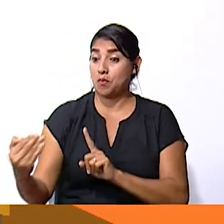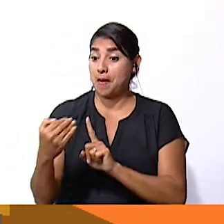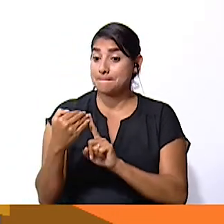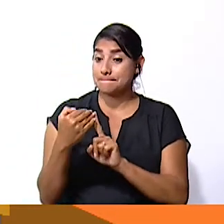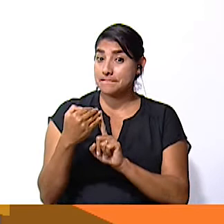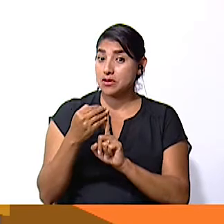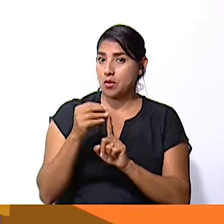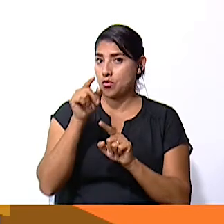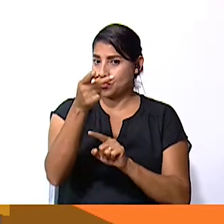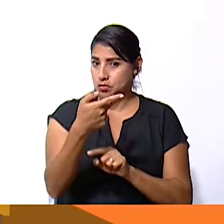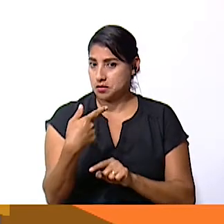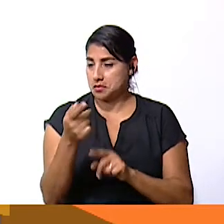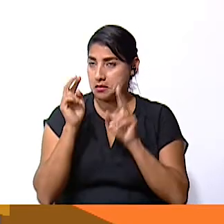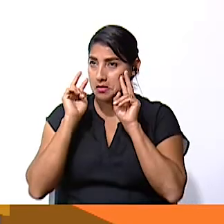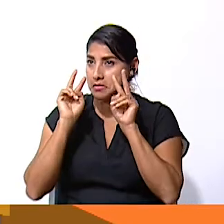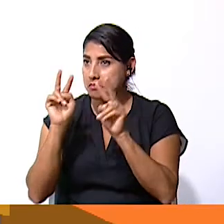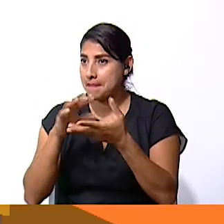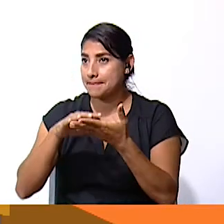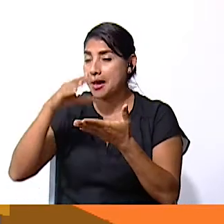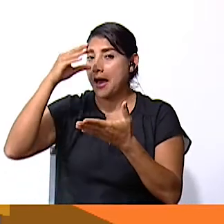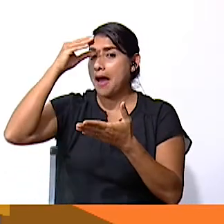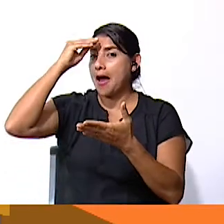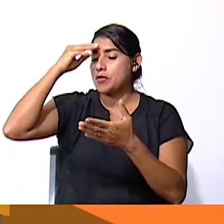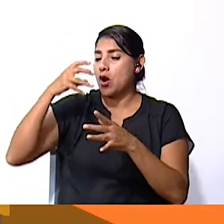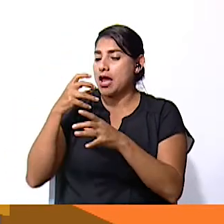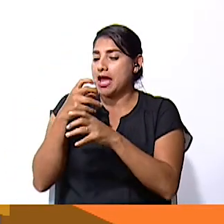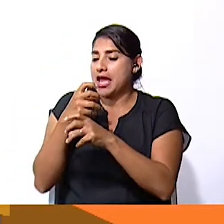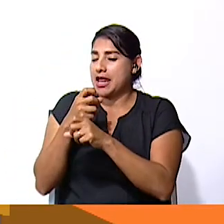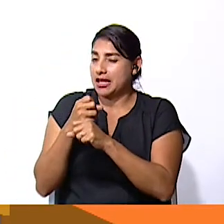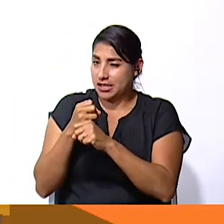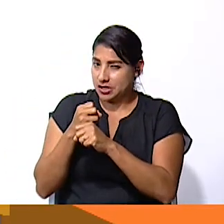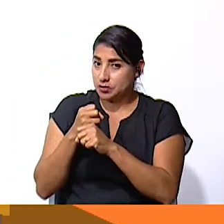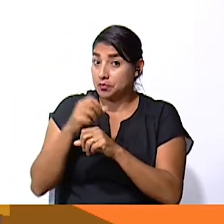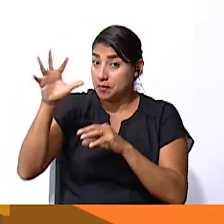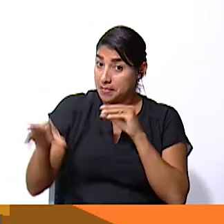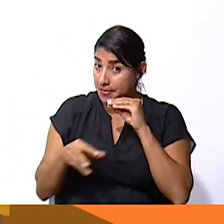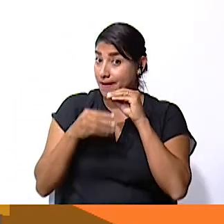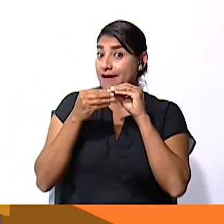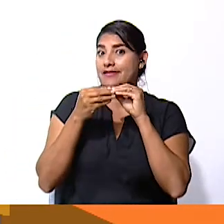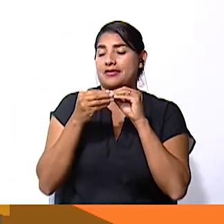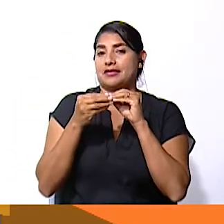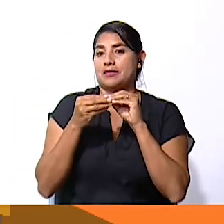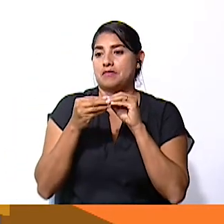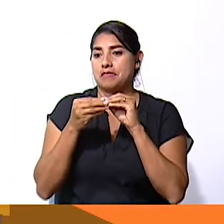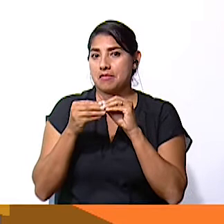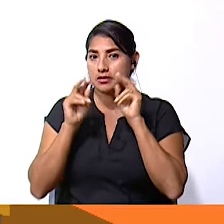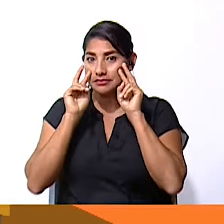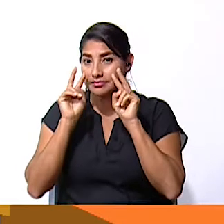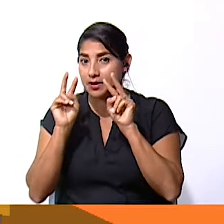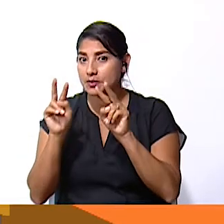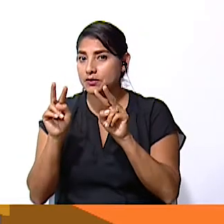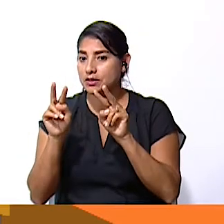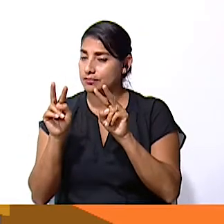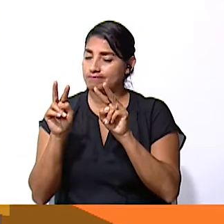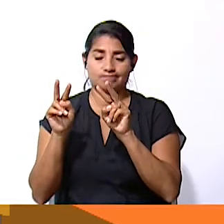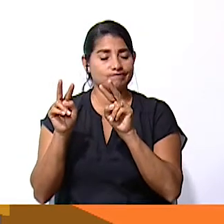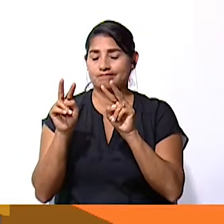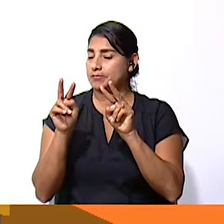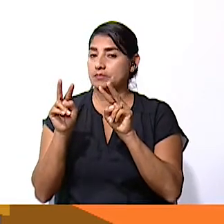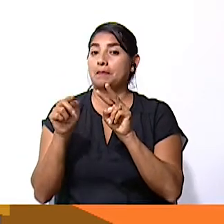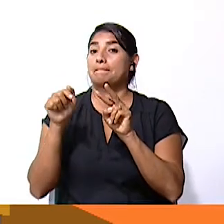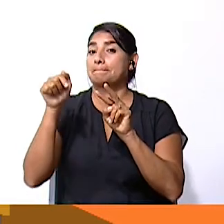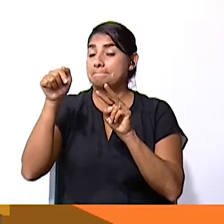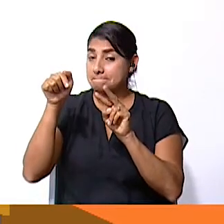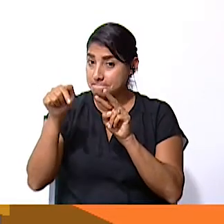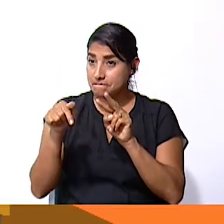que aprendamos de lo que él realizó? Pero además, no solo nos vamos a quedar con esto. El día de